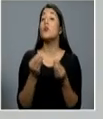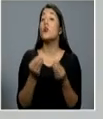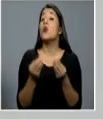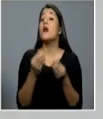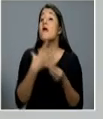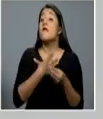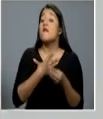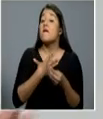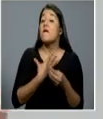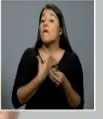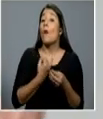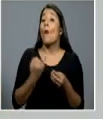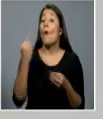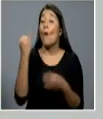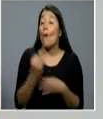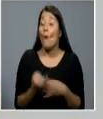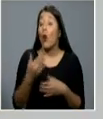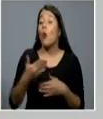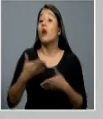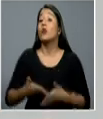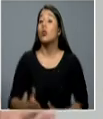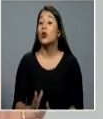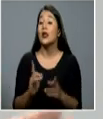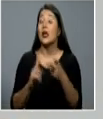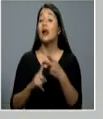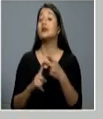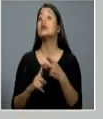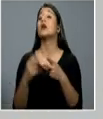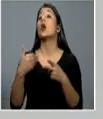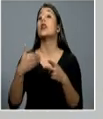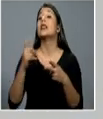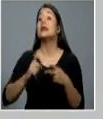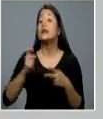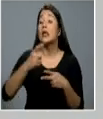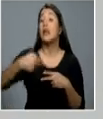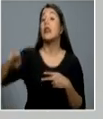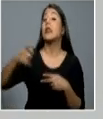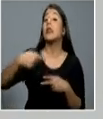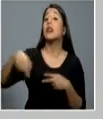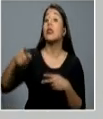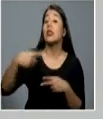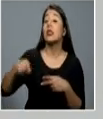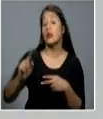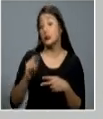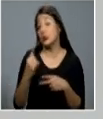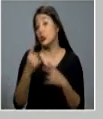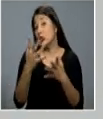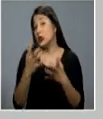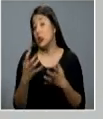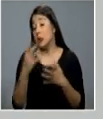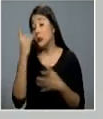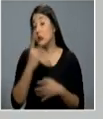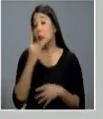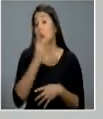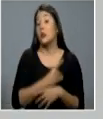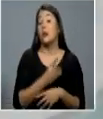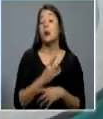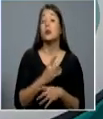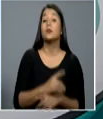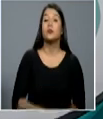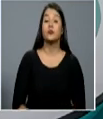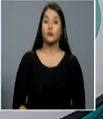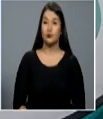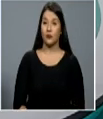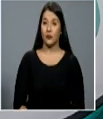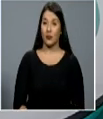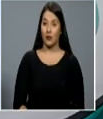malformaciones congénitas que ya ahí solamente pueden ser atendidas por personal calificado y entrenado. Don Gordon,